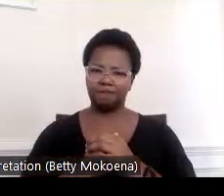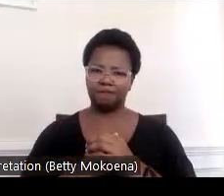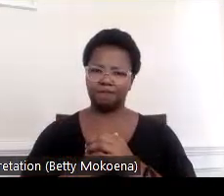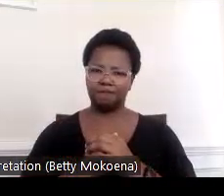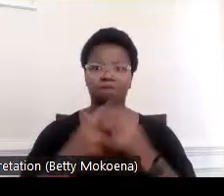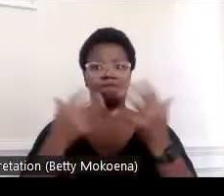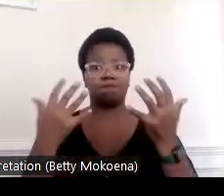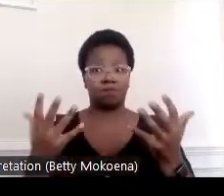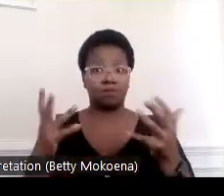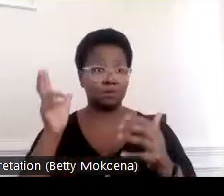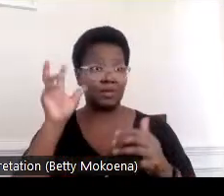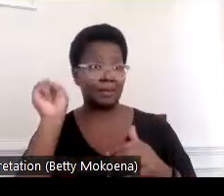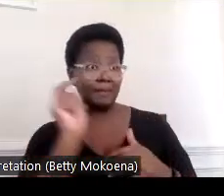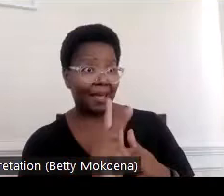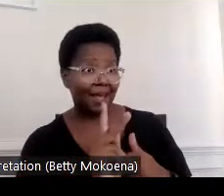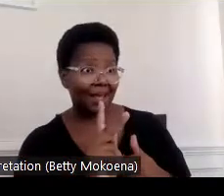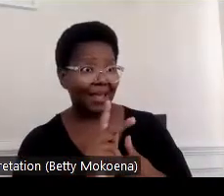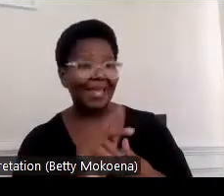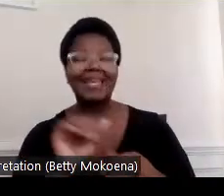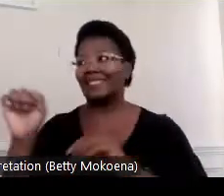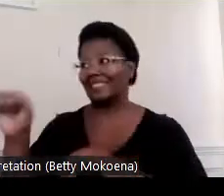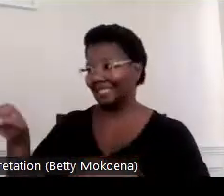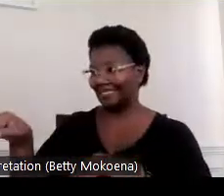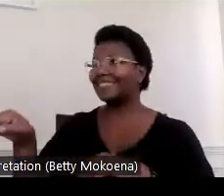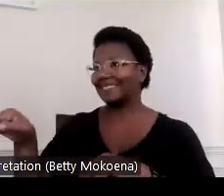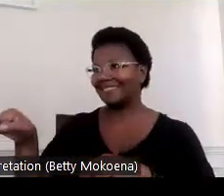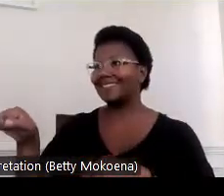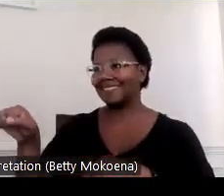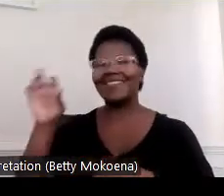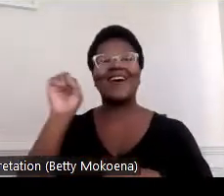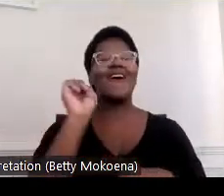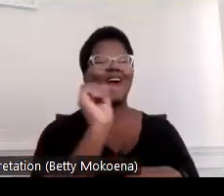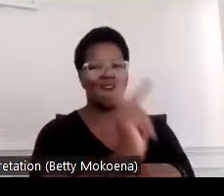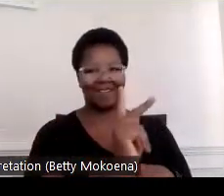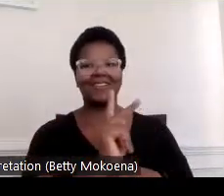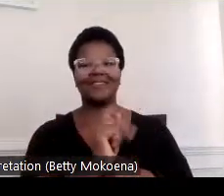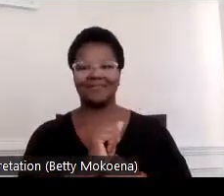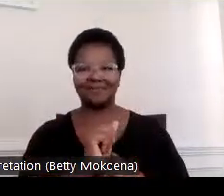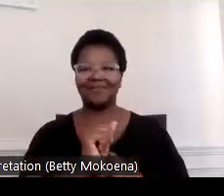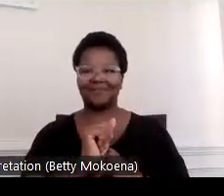gracias por su paciencia Ok qué tal ahora me escuchan ahora sí